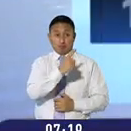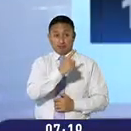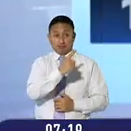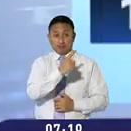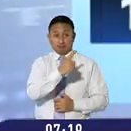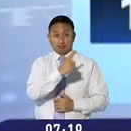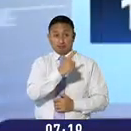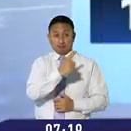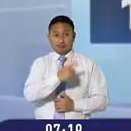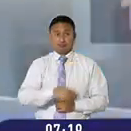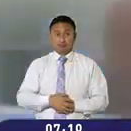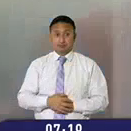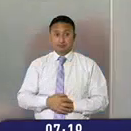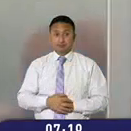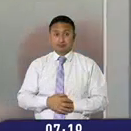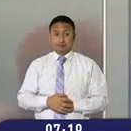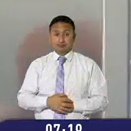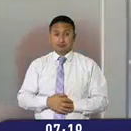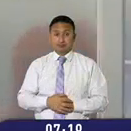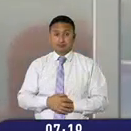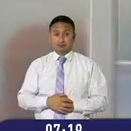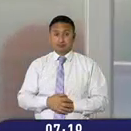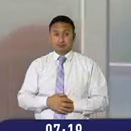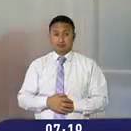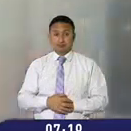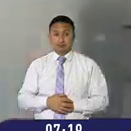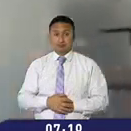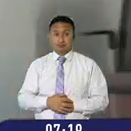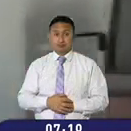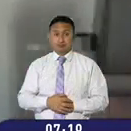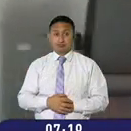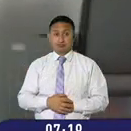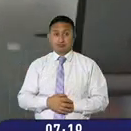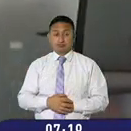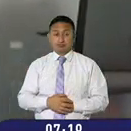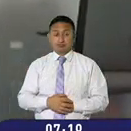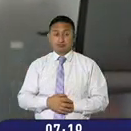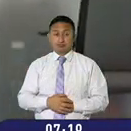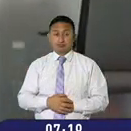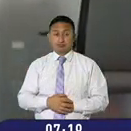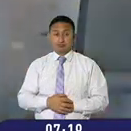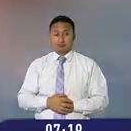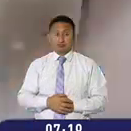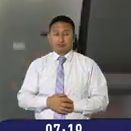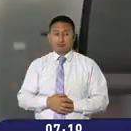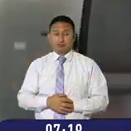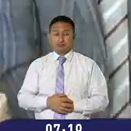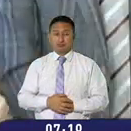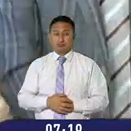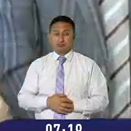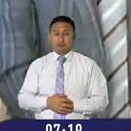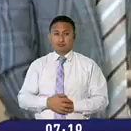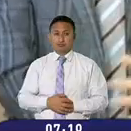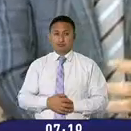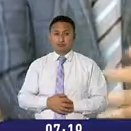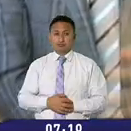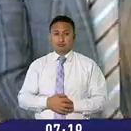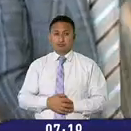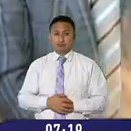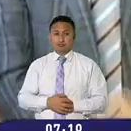1. Cada minuto cuenta. Con cámara de Juan Bustamante, informó Jorge